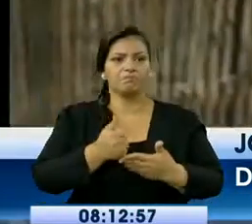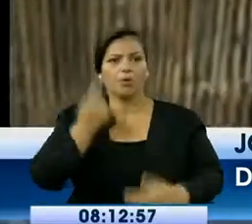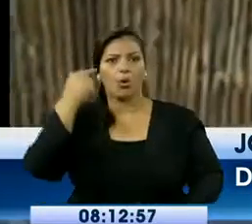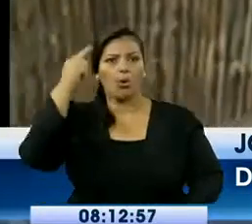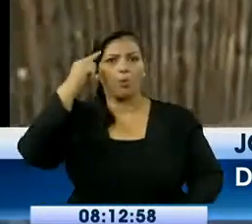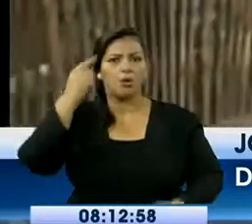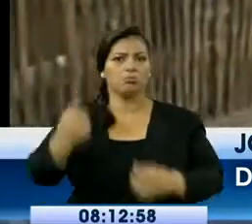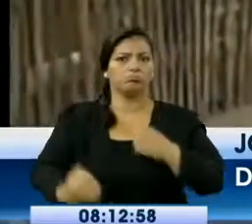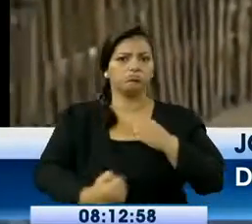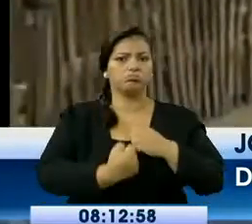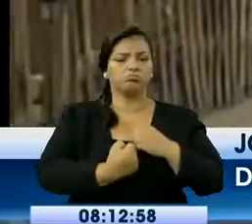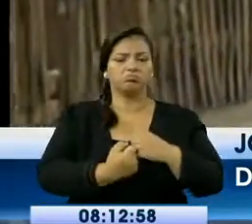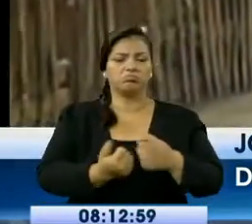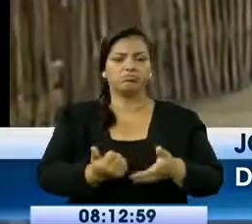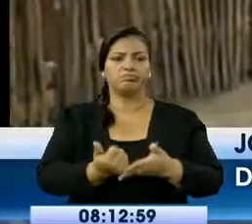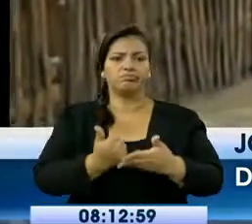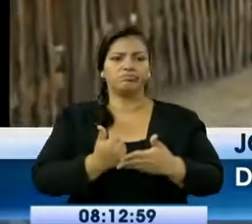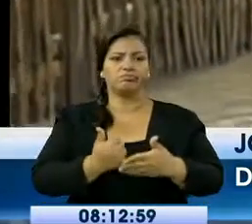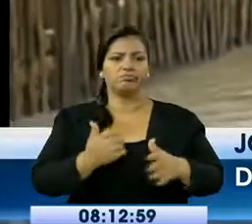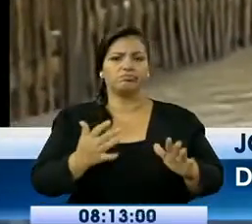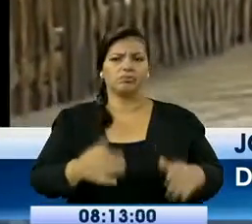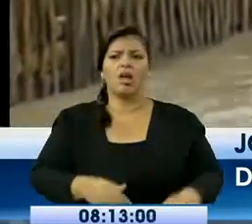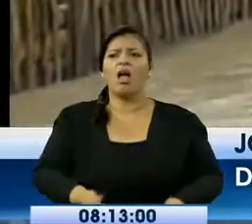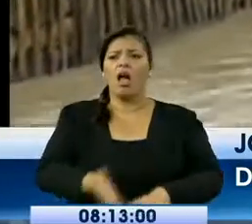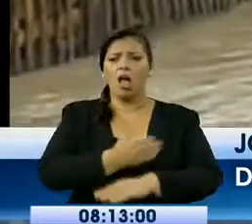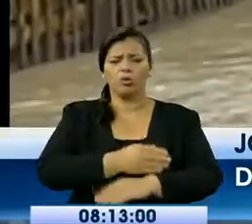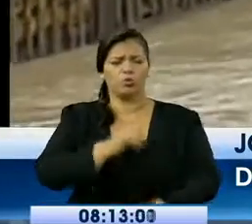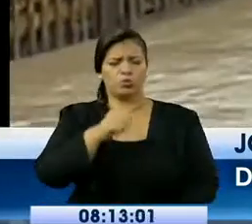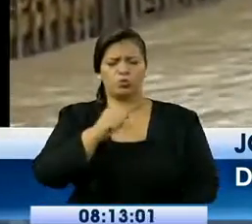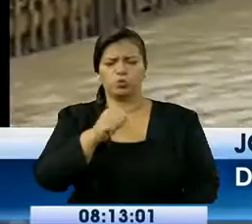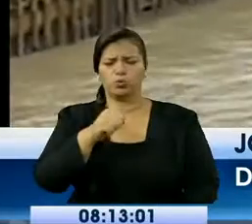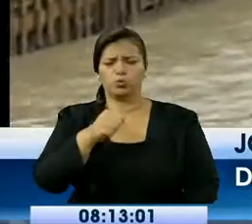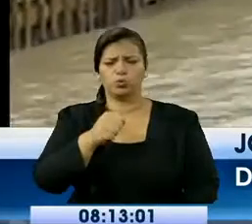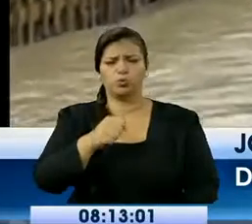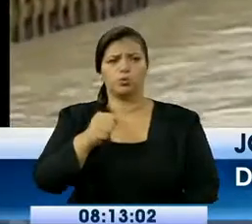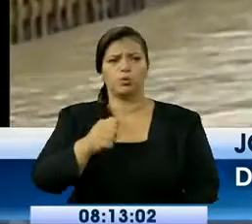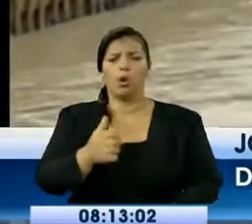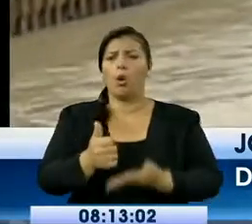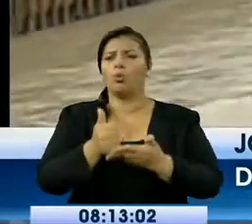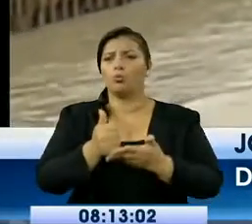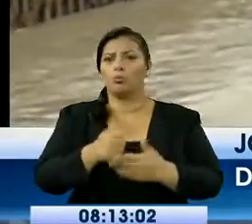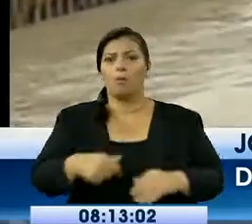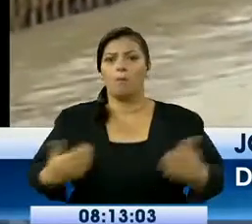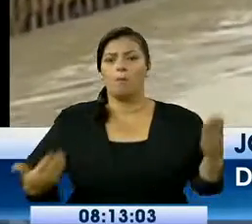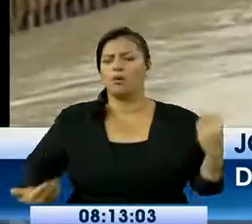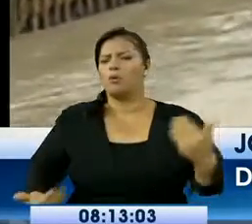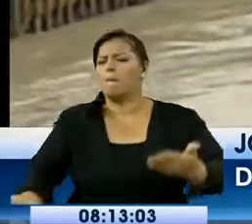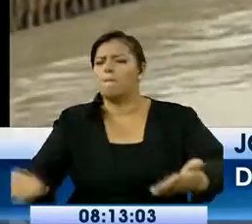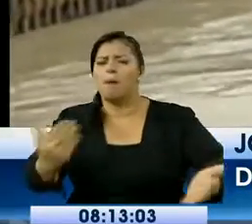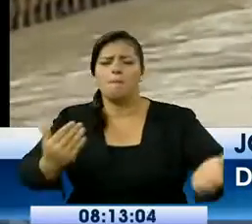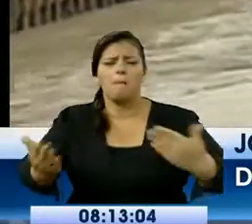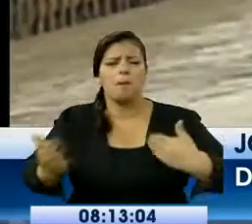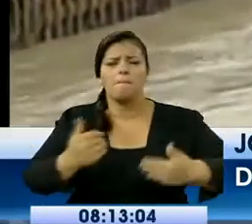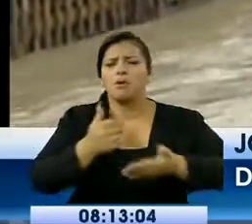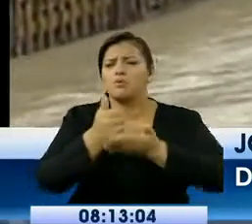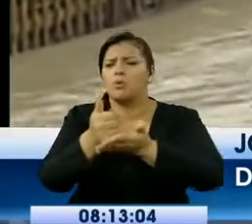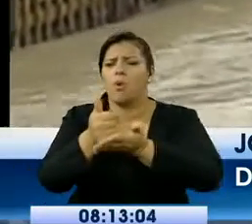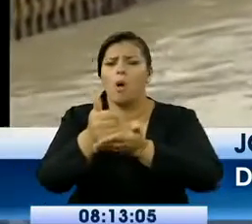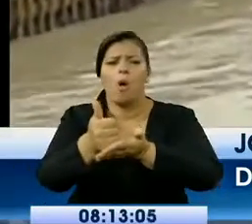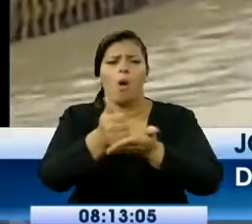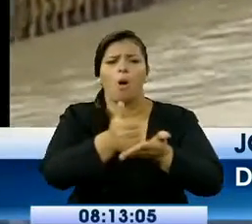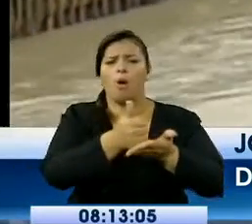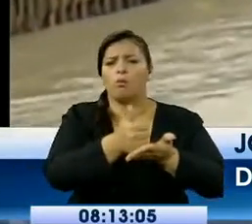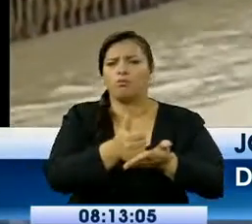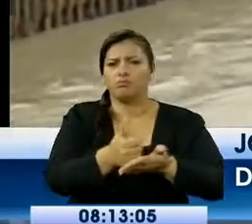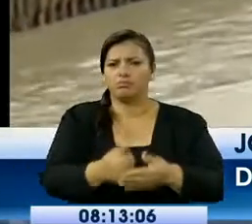gobierno, según que va a ayudarlo, según ahorita que quieren los votos. Ok, perfecto,